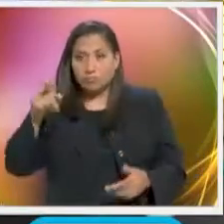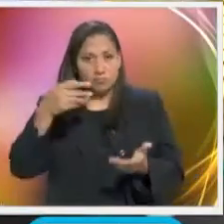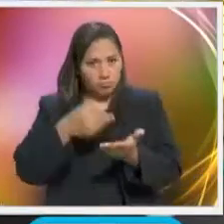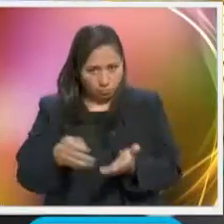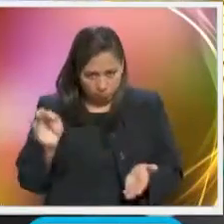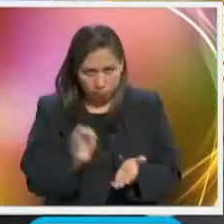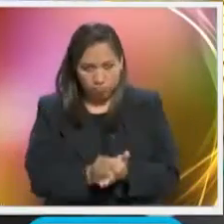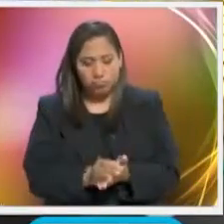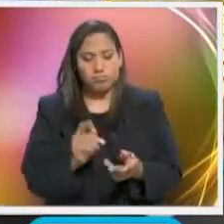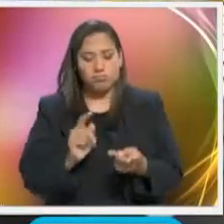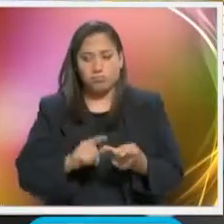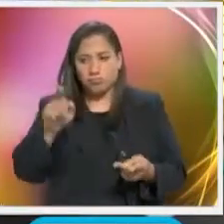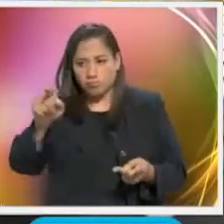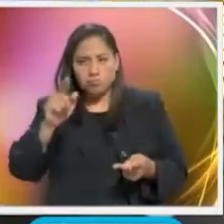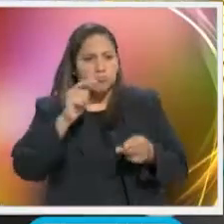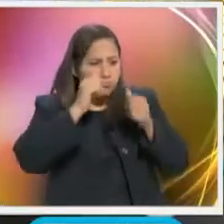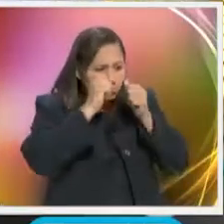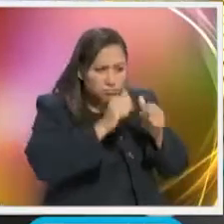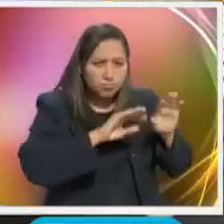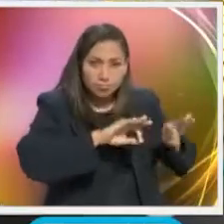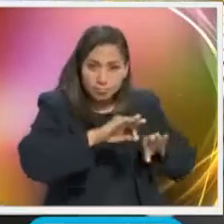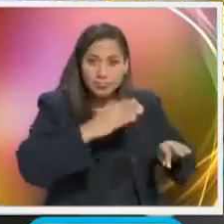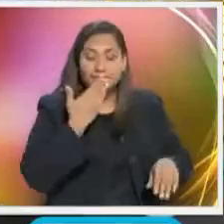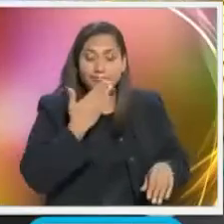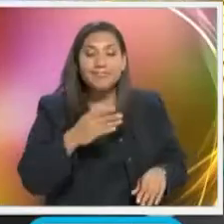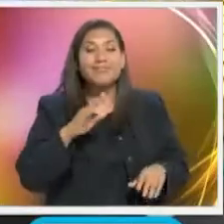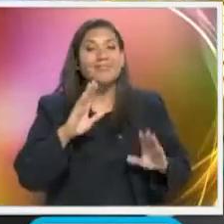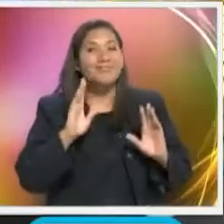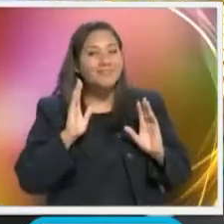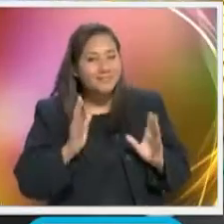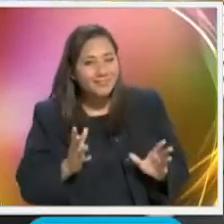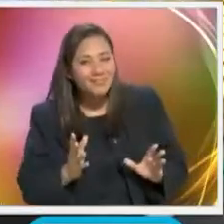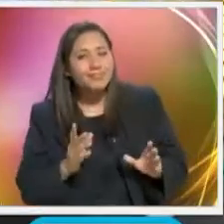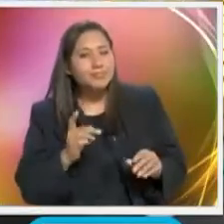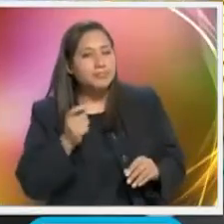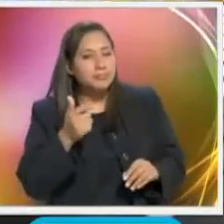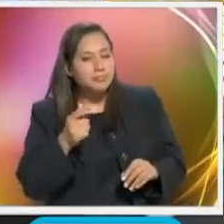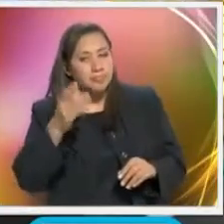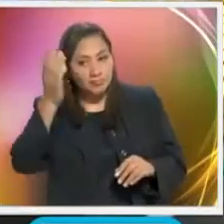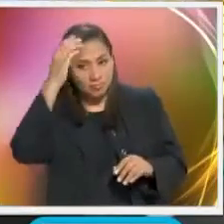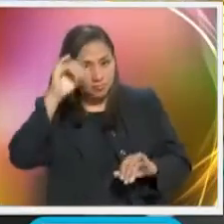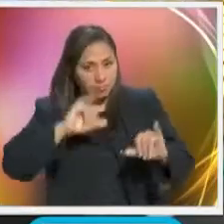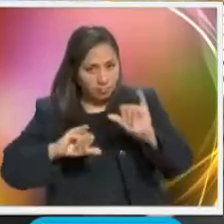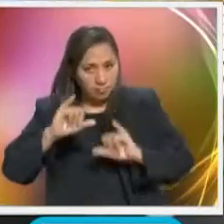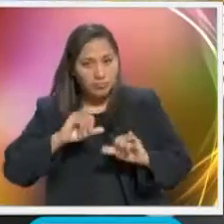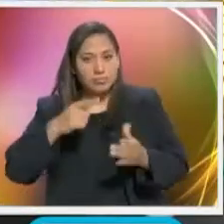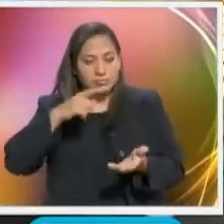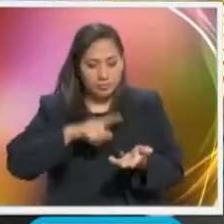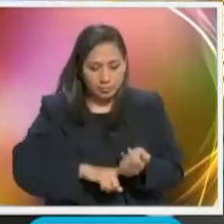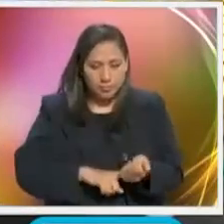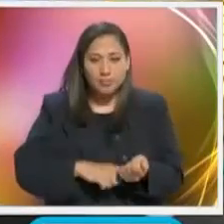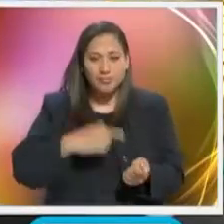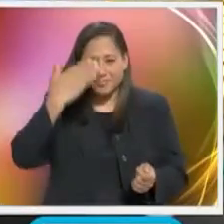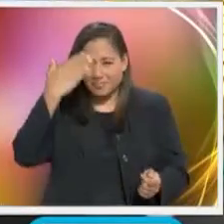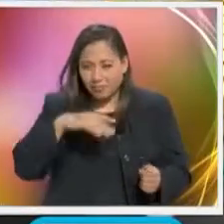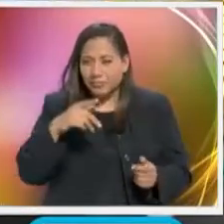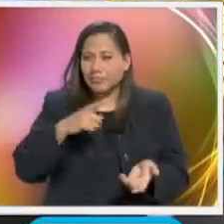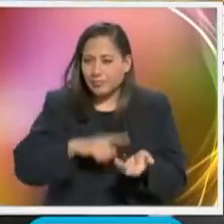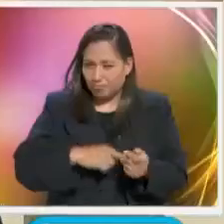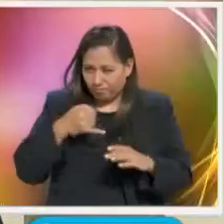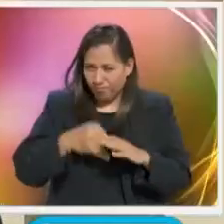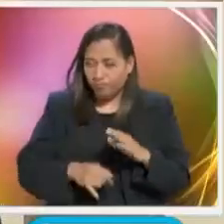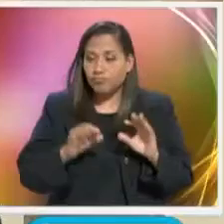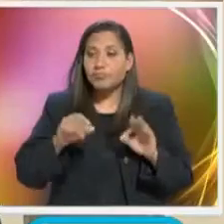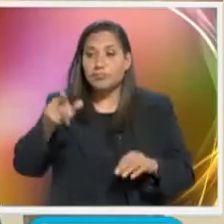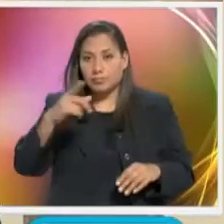valiente, de tener servicio, ya hay una cierta ciencia dentro del asunto, porque sí tienes que saber todo este asunto